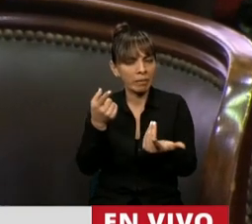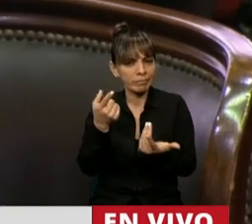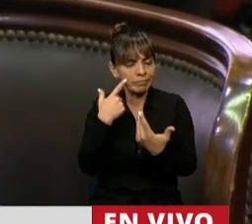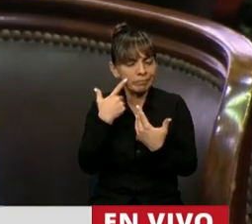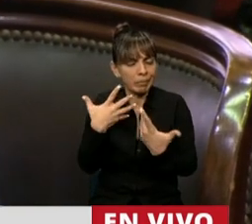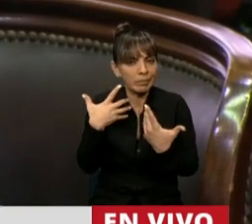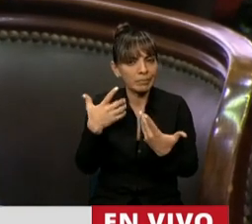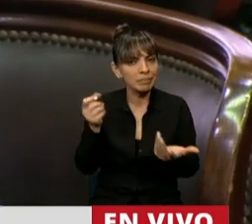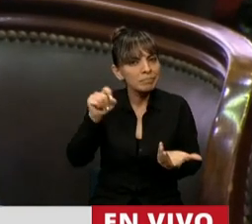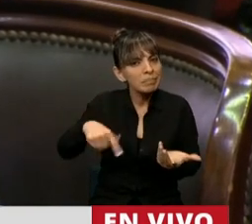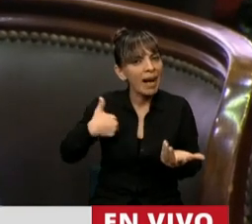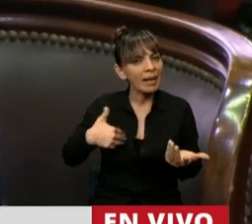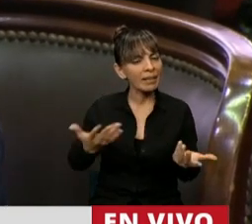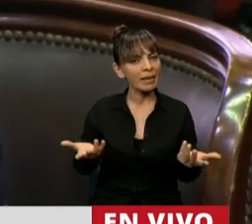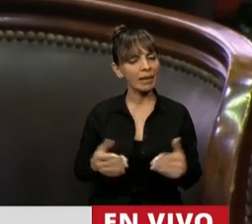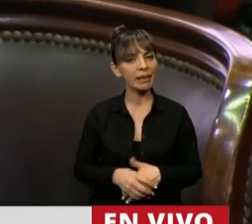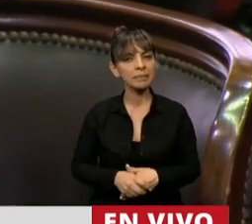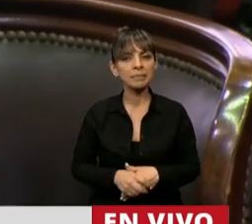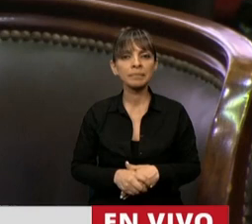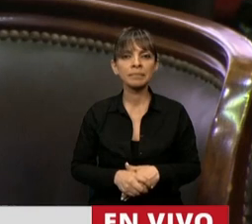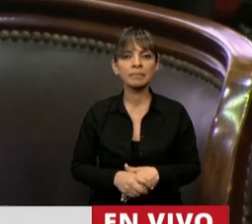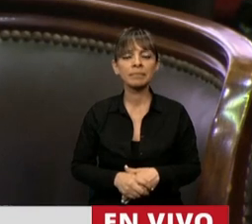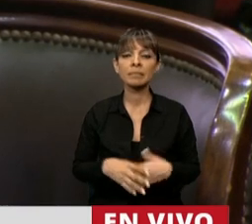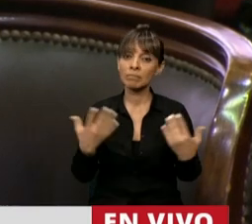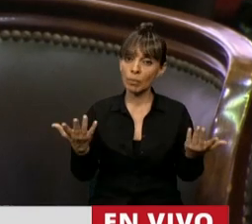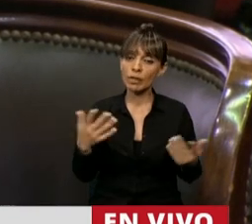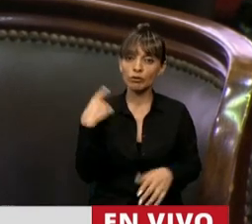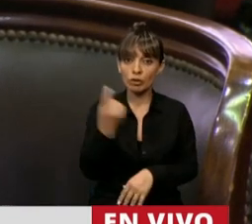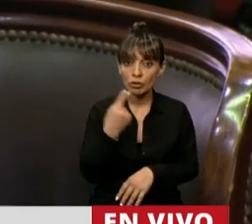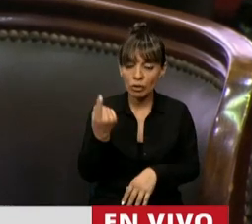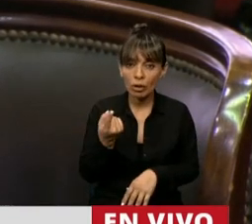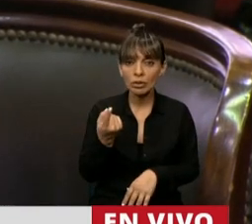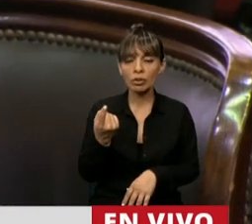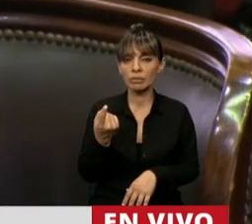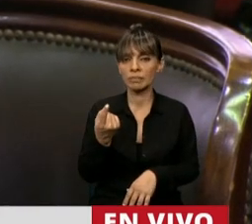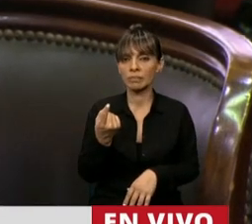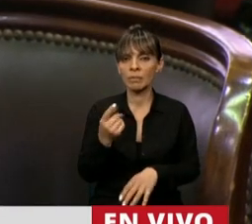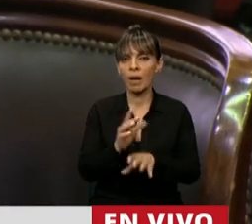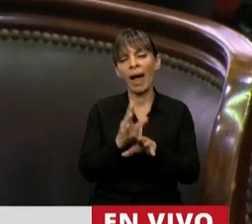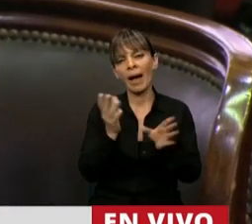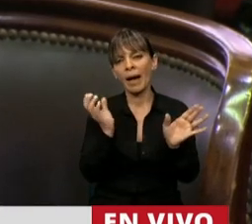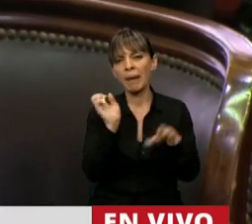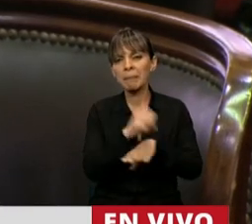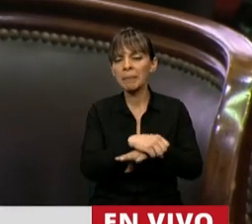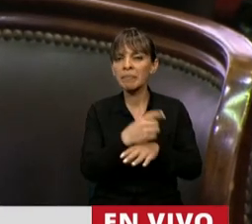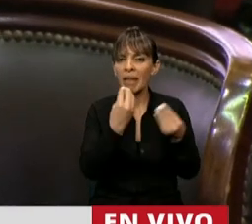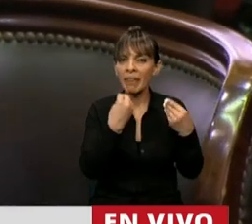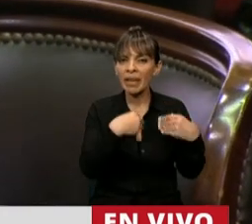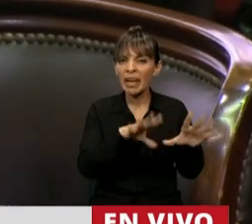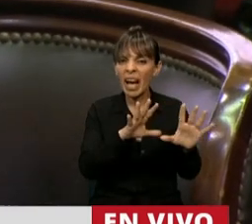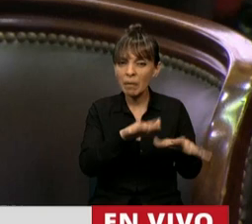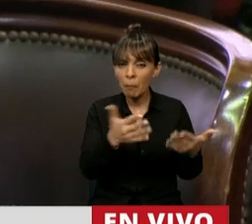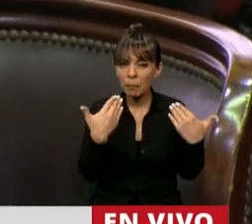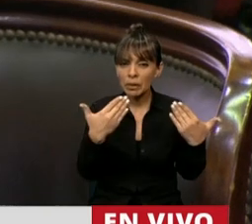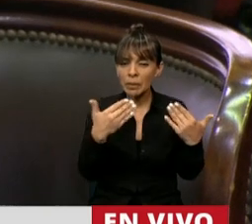la Argentina. Es por eso, señor presidente, que nosotros no podemos perder de vista la posibilidad que hoy tienen esos